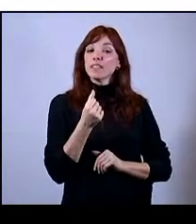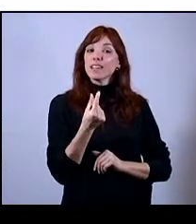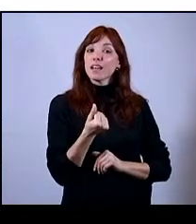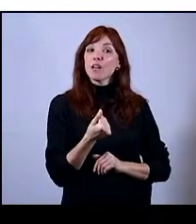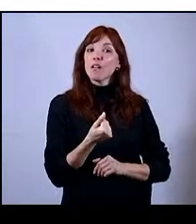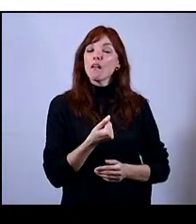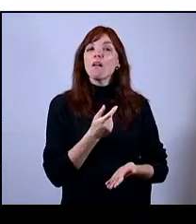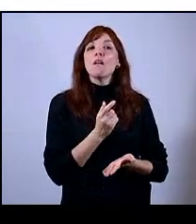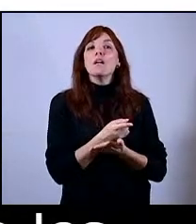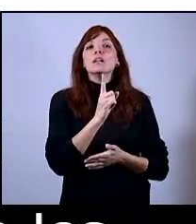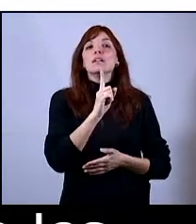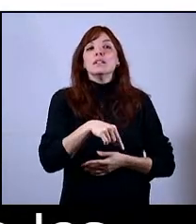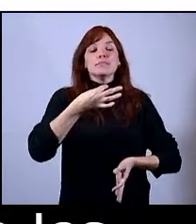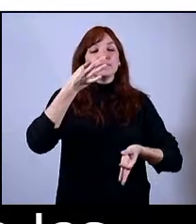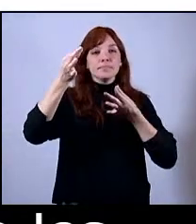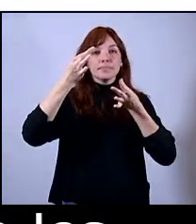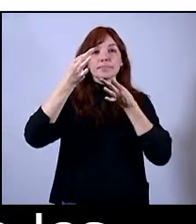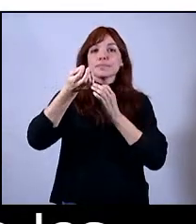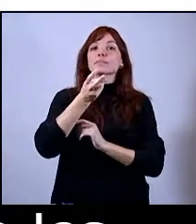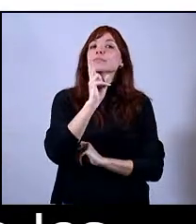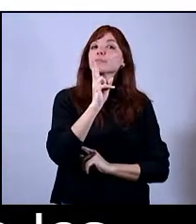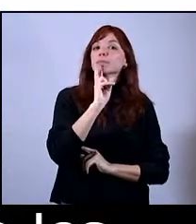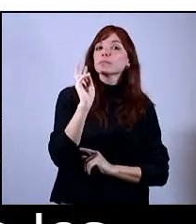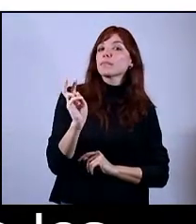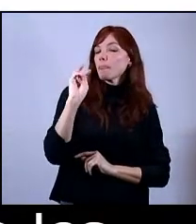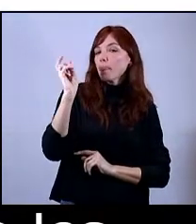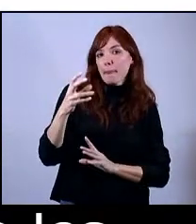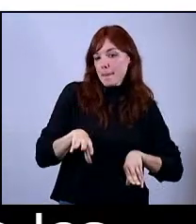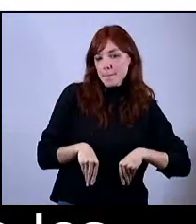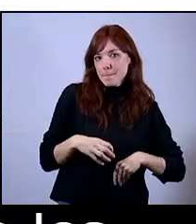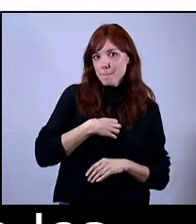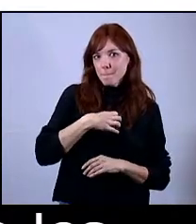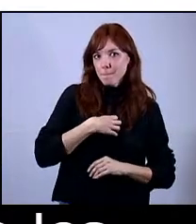exigen otros requisitos verdes que no pueden ya asumir.